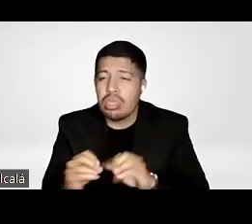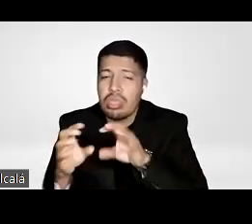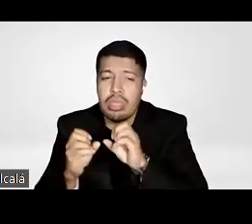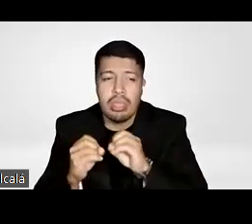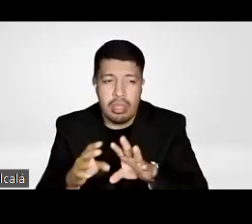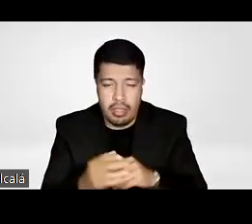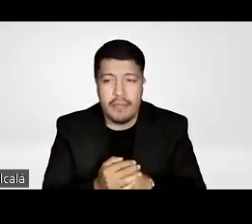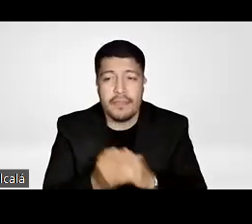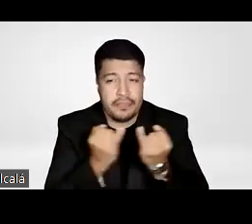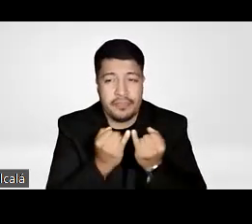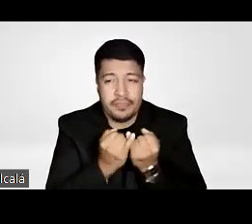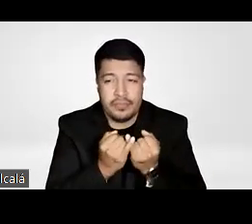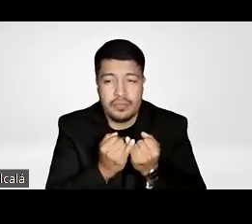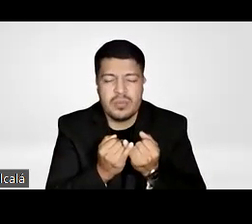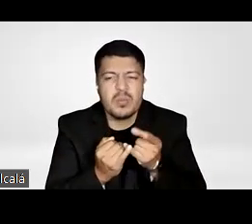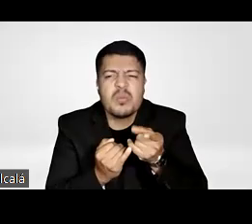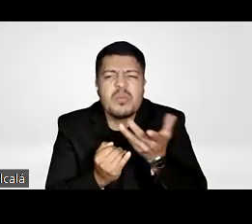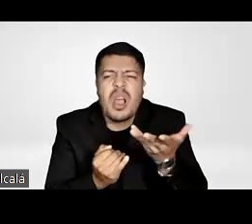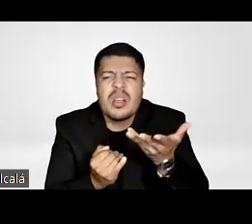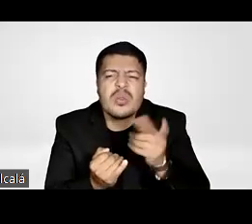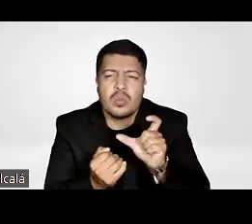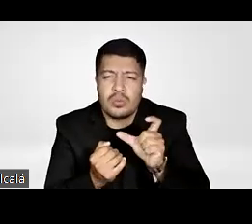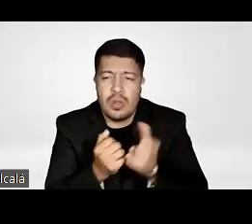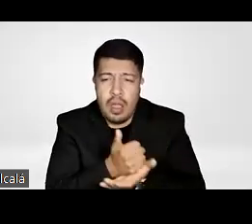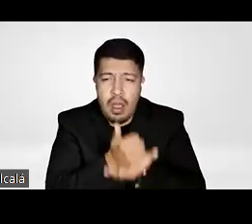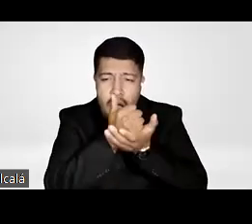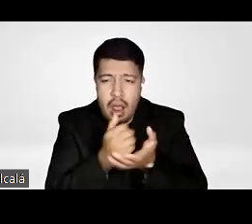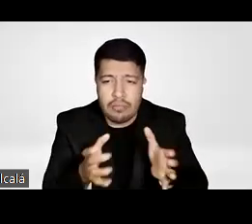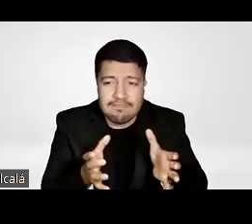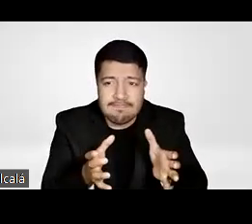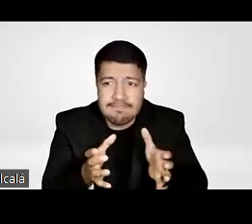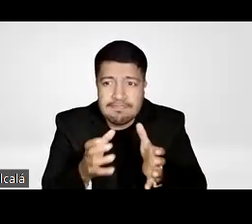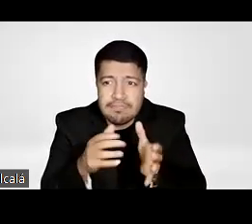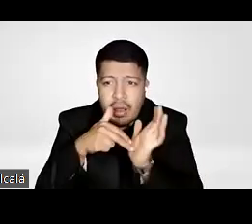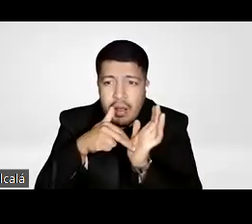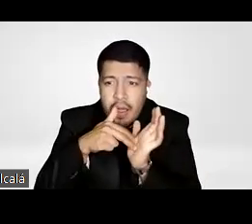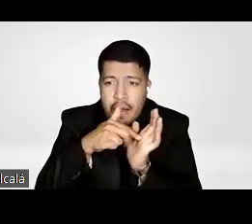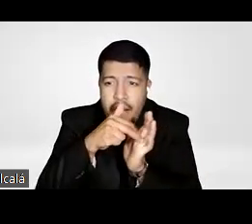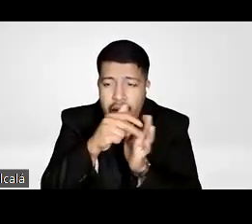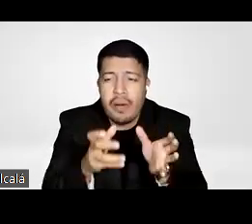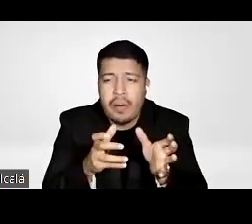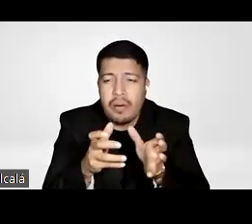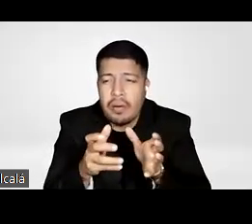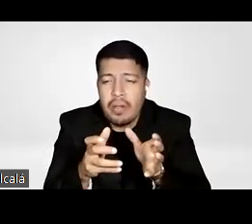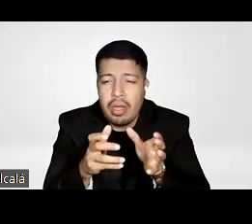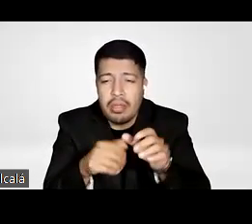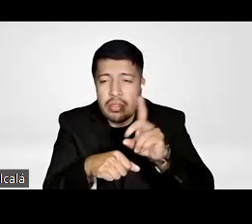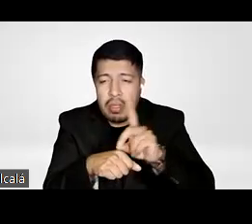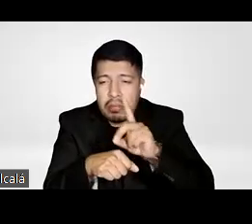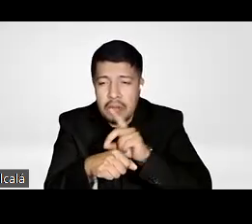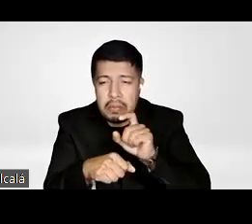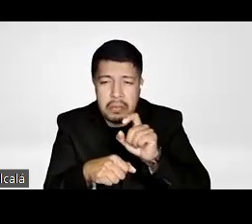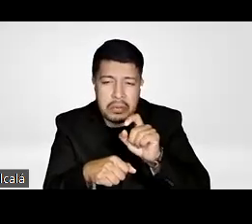y la marcha automática. Esta es muy frecuente verla. Se presenta desde las 20 y tantas semanas de gestación, 26,